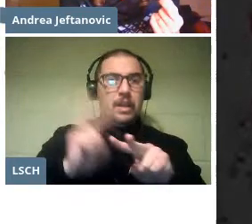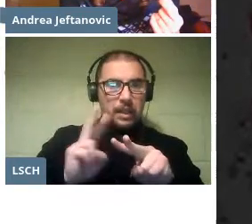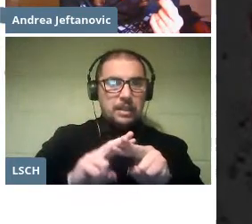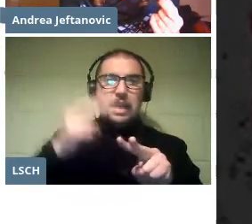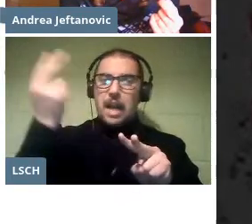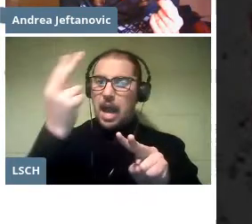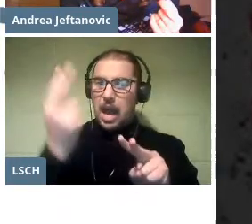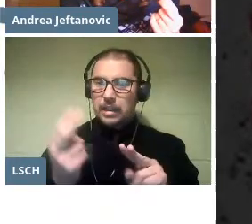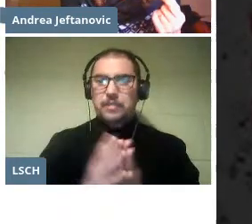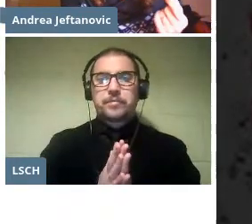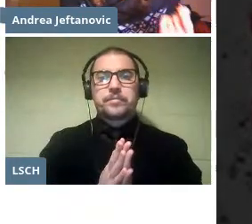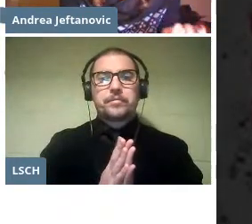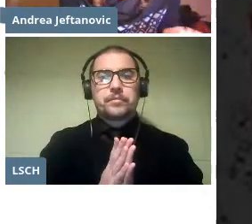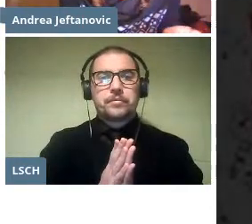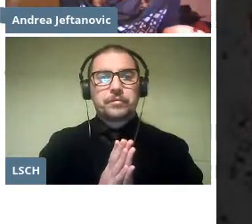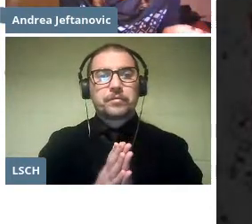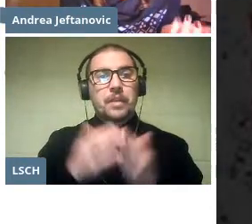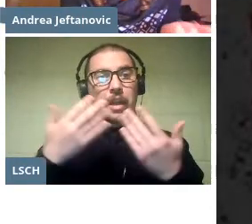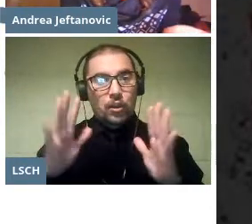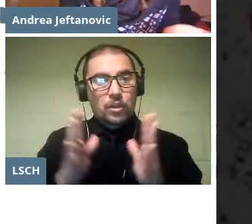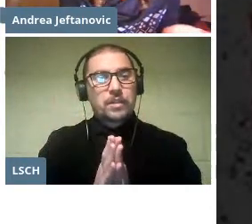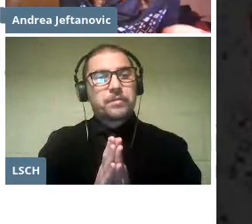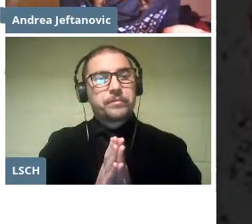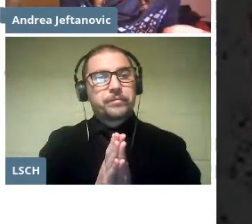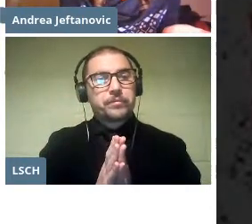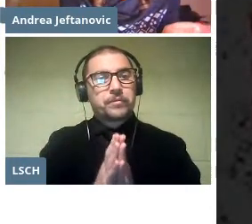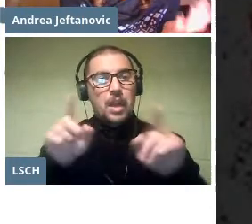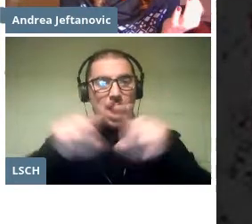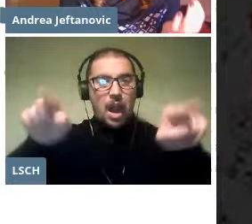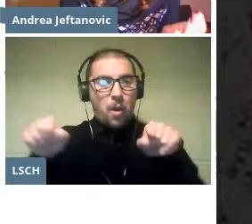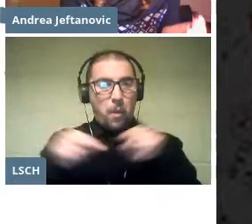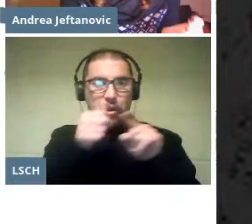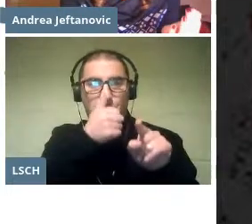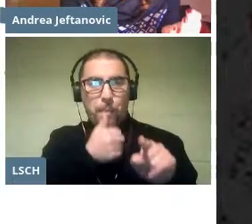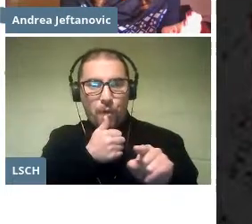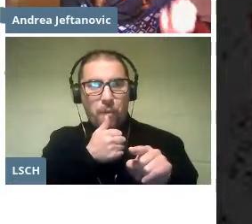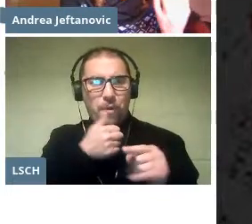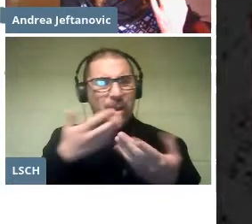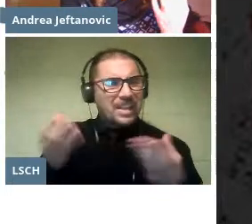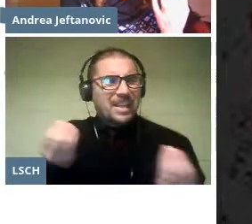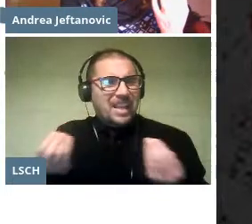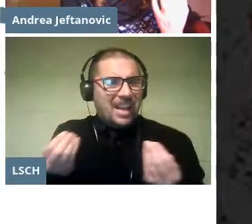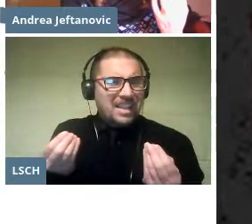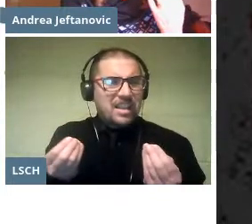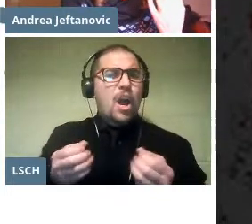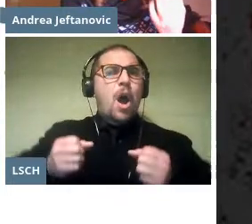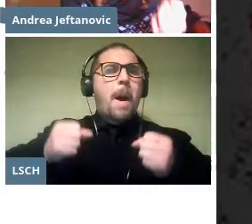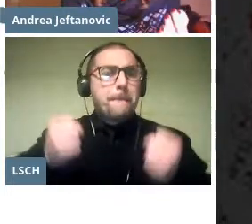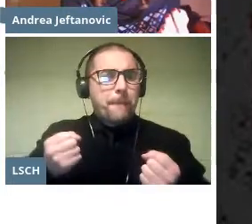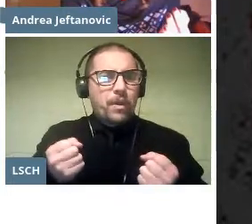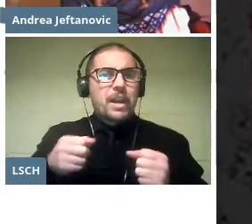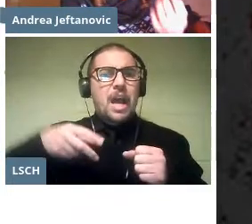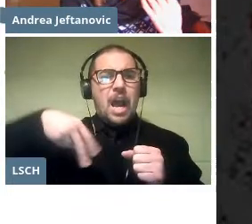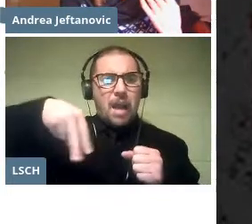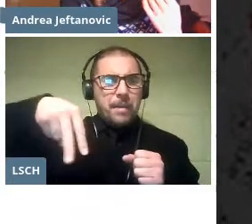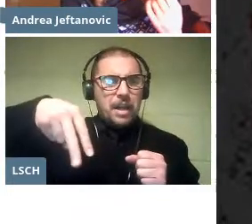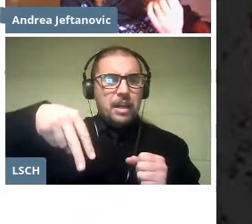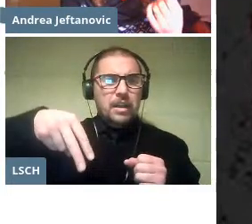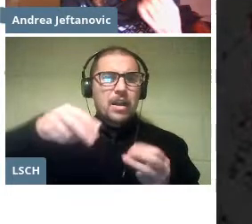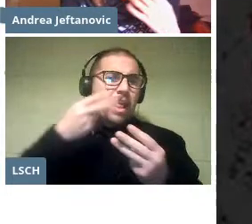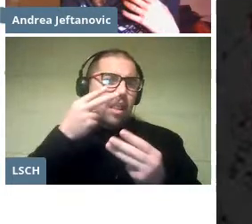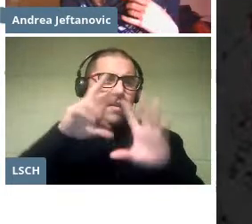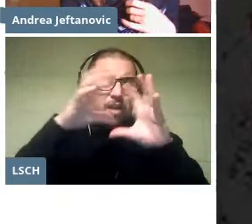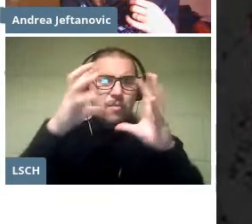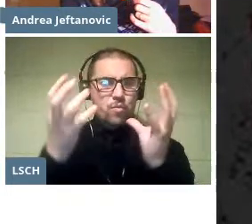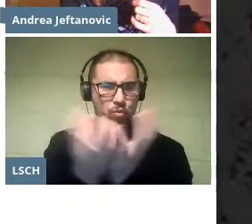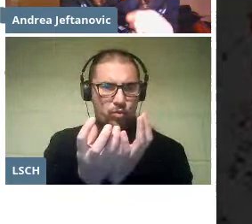arte. En otras palabras, el cuarto propio es el preámbulo de la posibilidad de caminar, de ver el